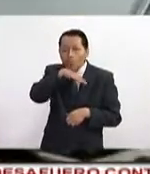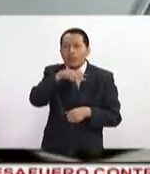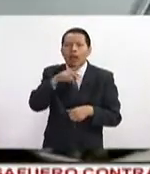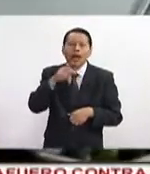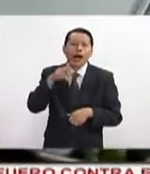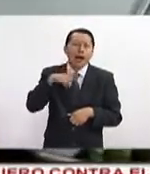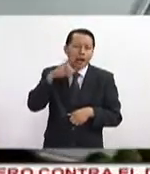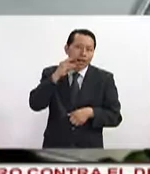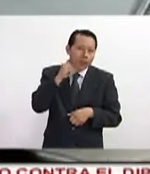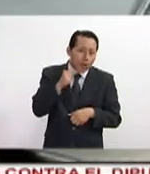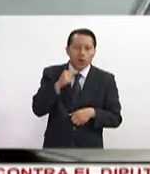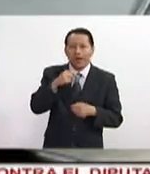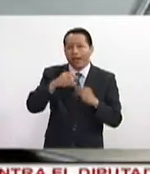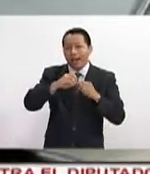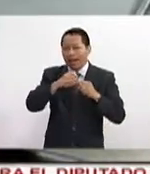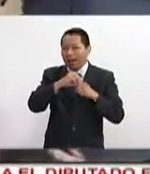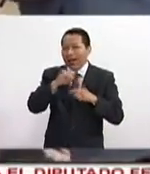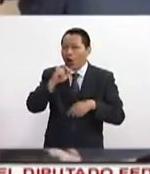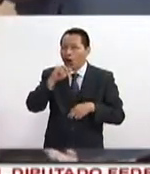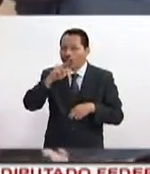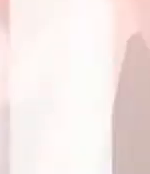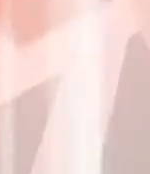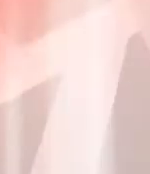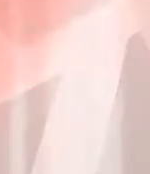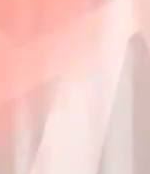limones, ejotes y fresas.